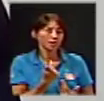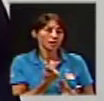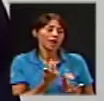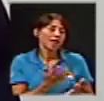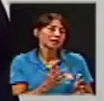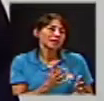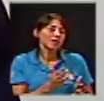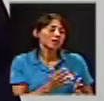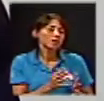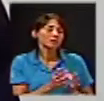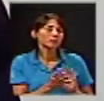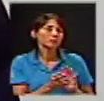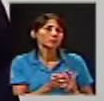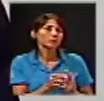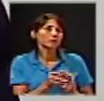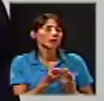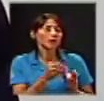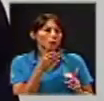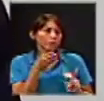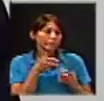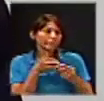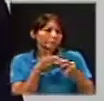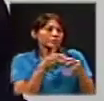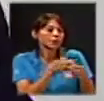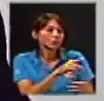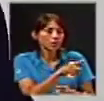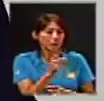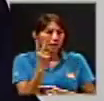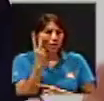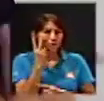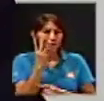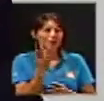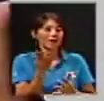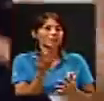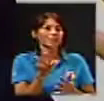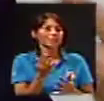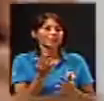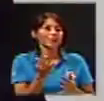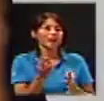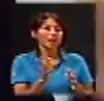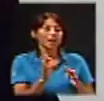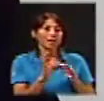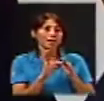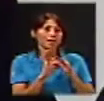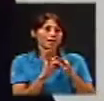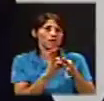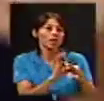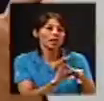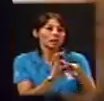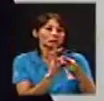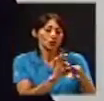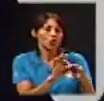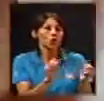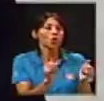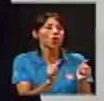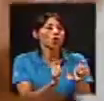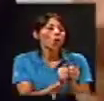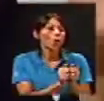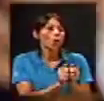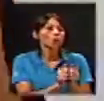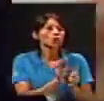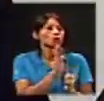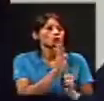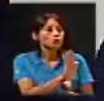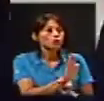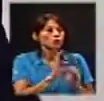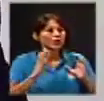a que mirara un poco, digamos, el ámbito de la propia relación con sus compradores de insumos y otras cosas,